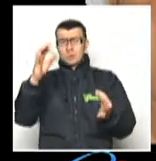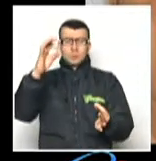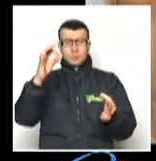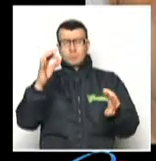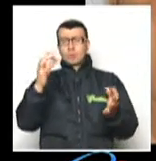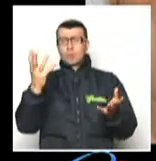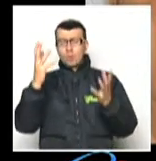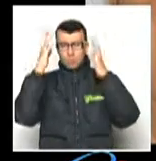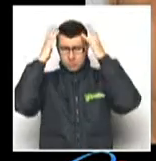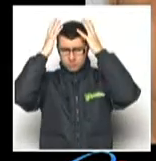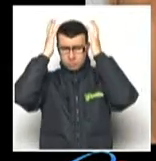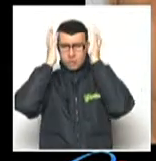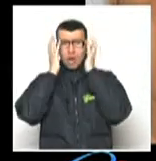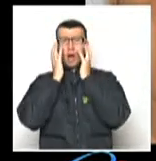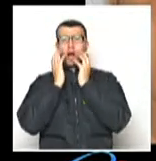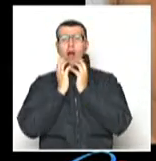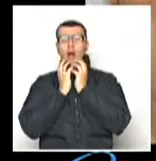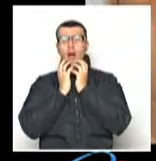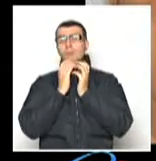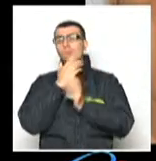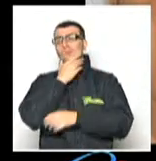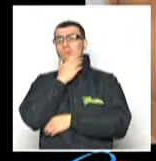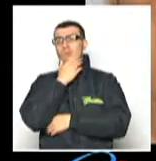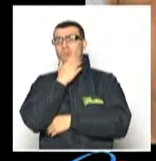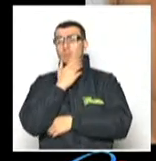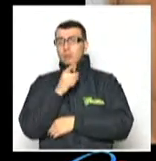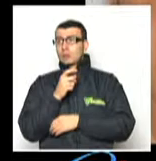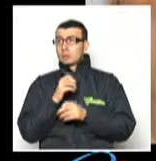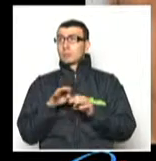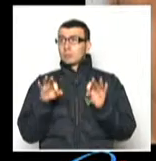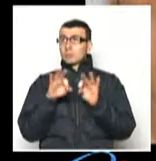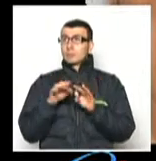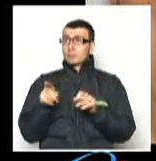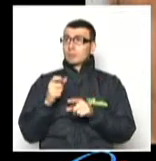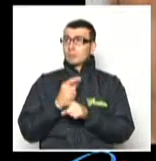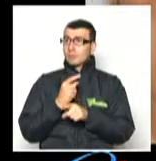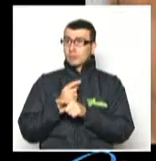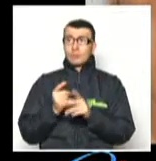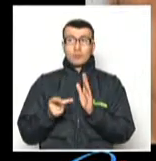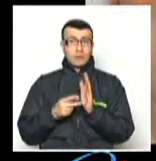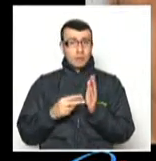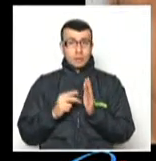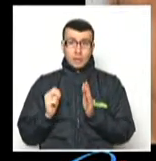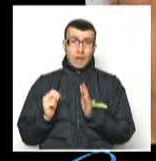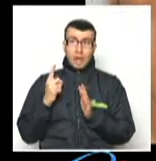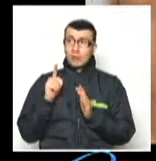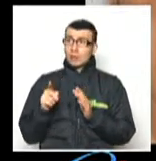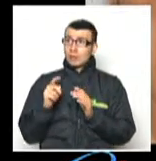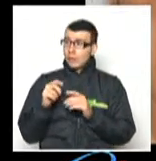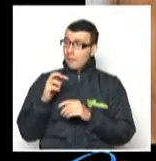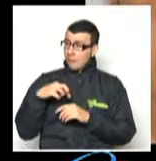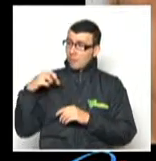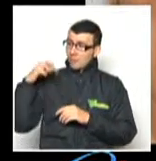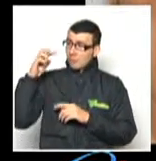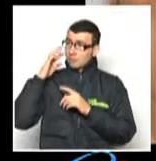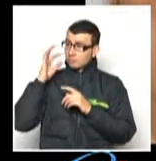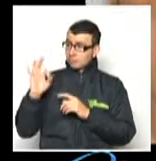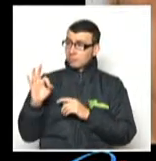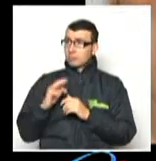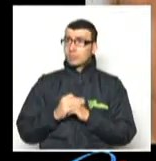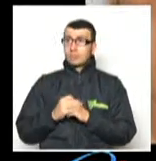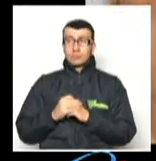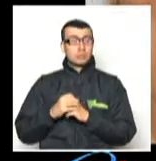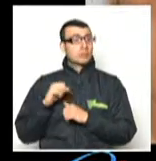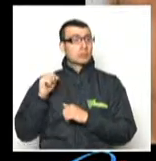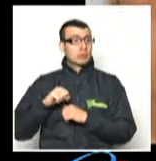composición del cráneo. Un estudio pues muy importante, es decir, hay un concepto muy profesional y muy técnico. Claro, profe, esto es que lo que pasa es que a veces